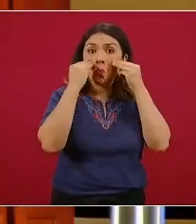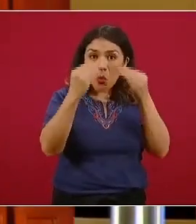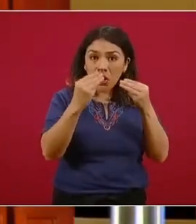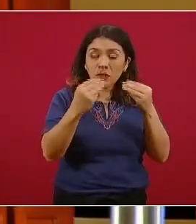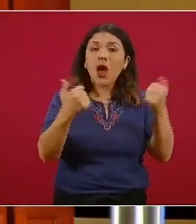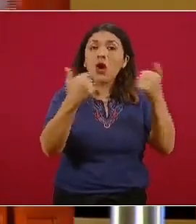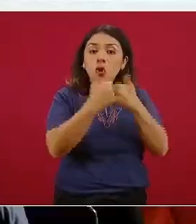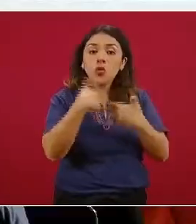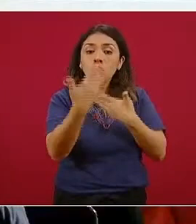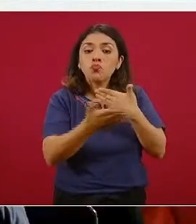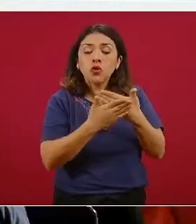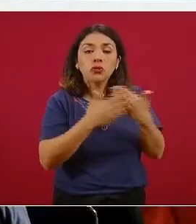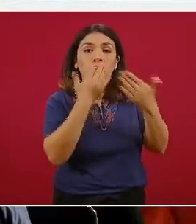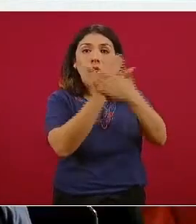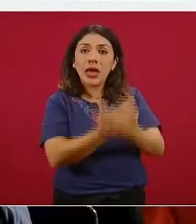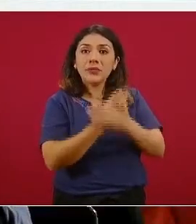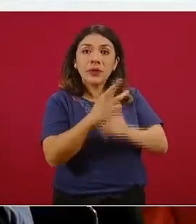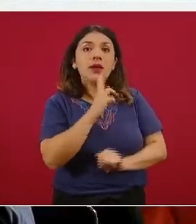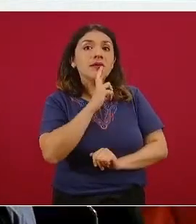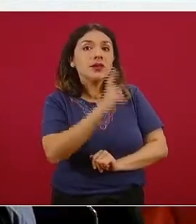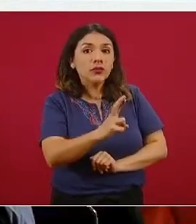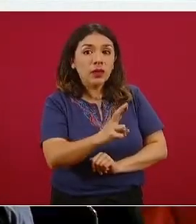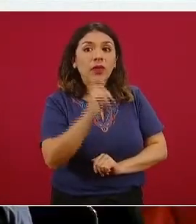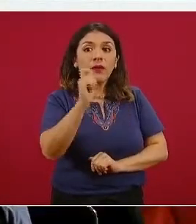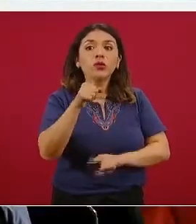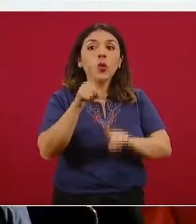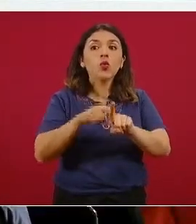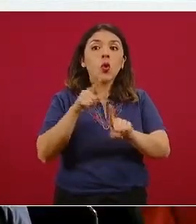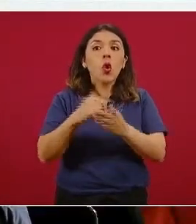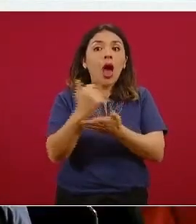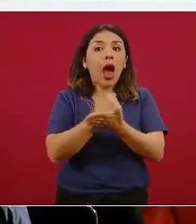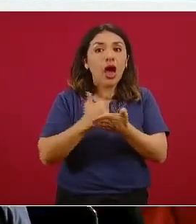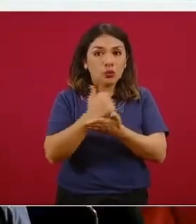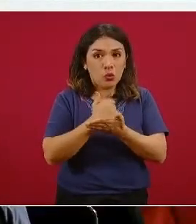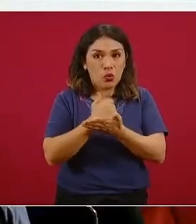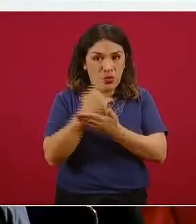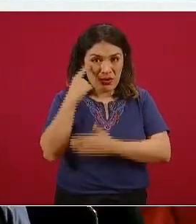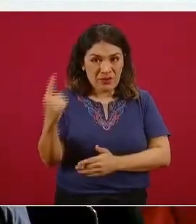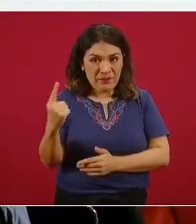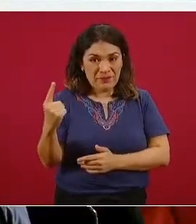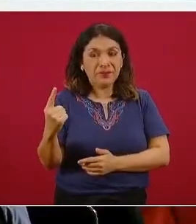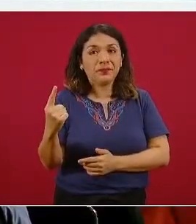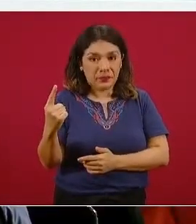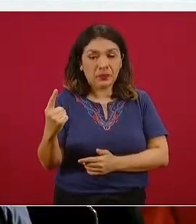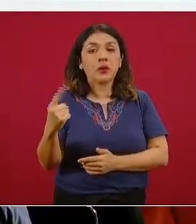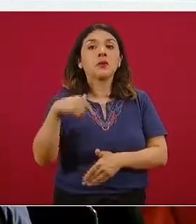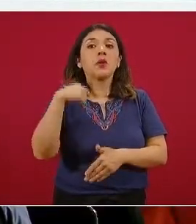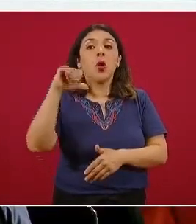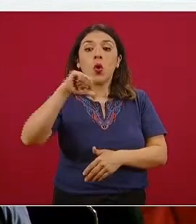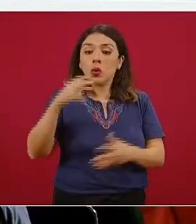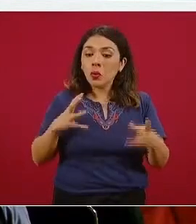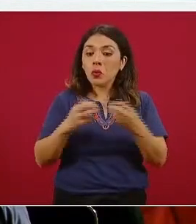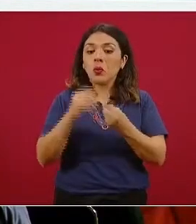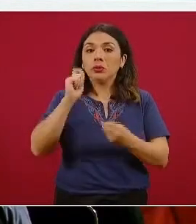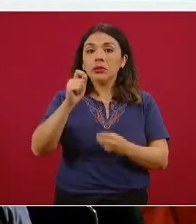un resultado, y están precisamente en el grupo de color azul y representan para el corte de hoy